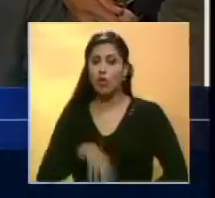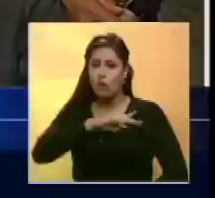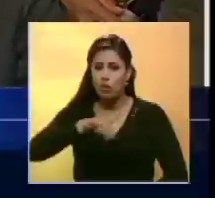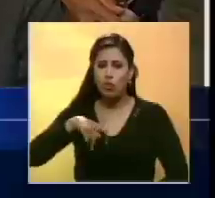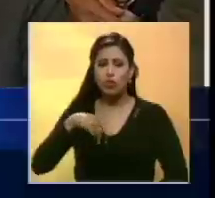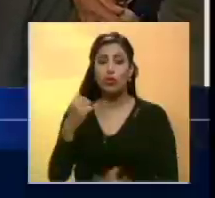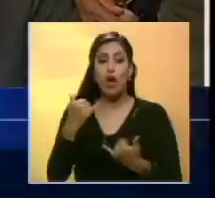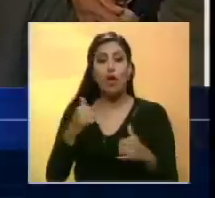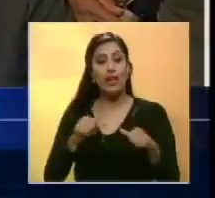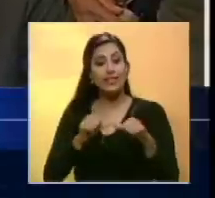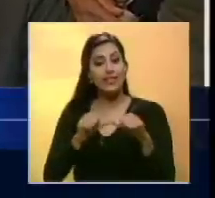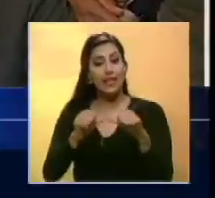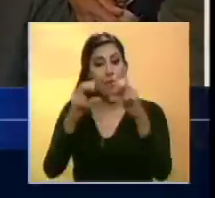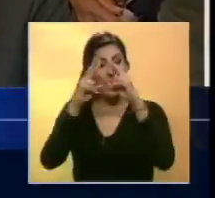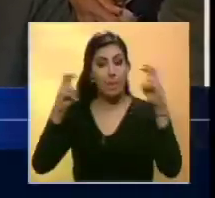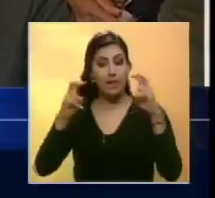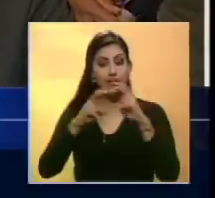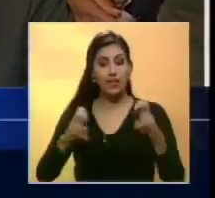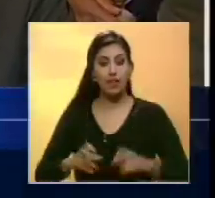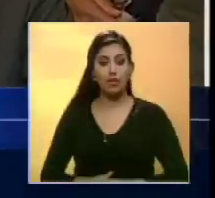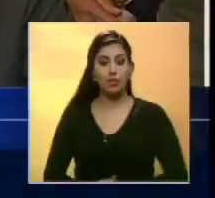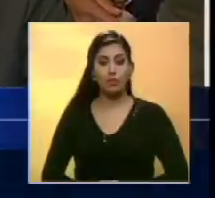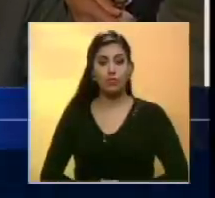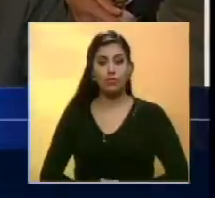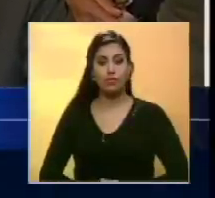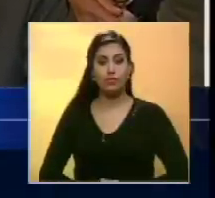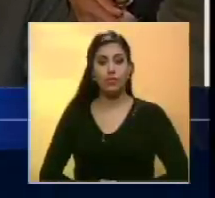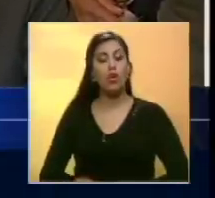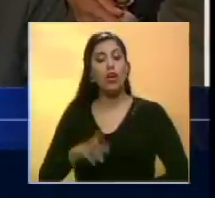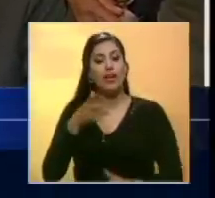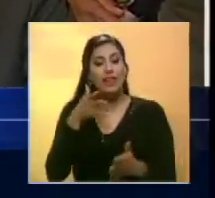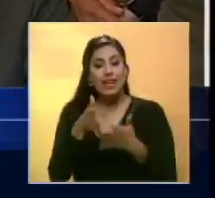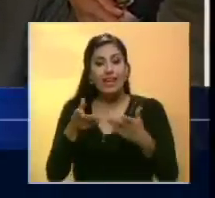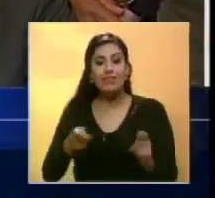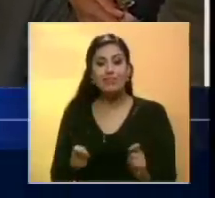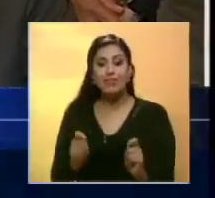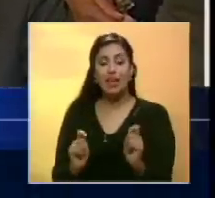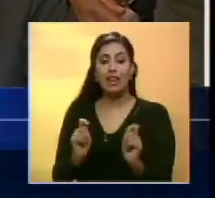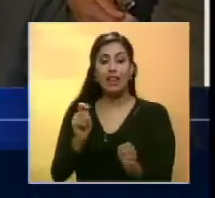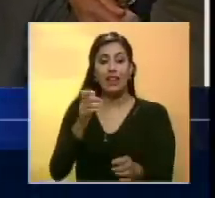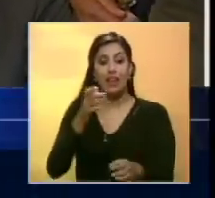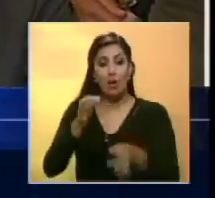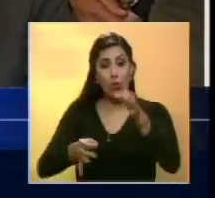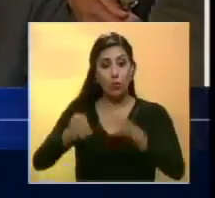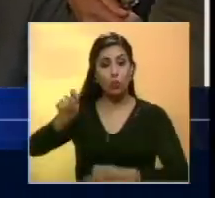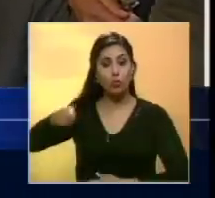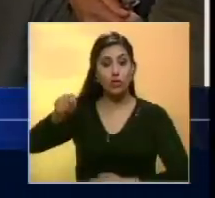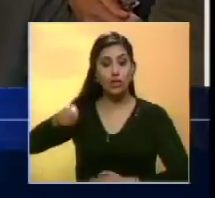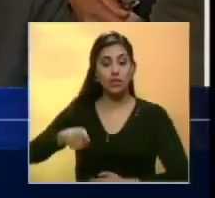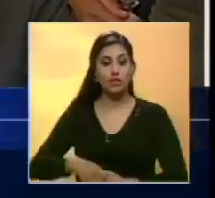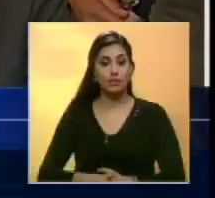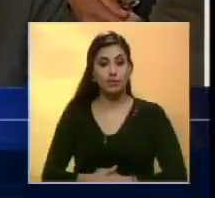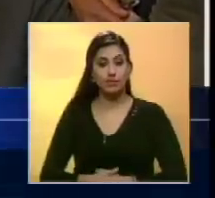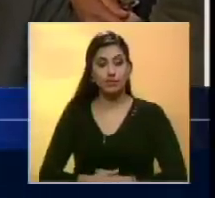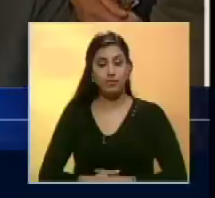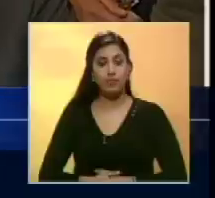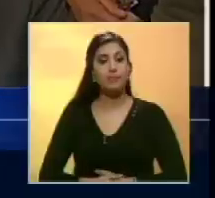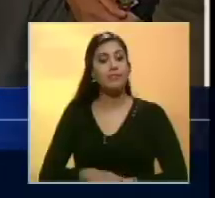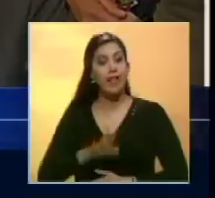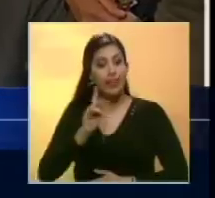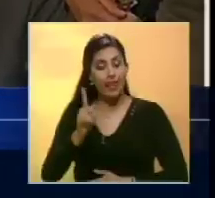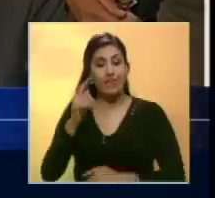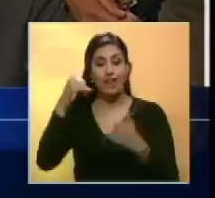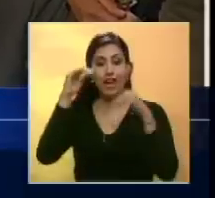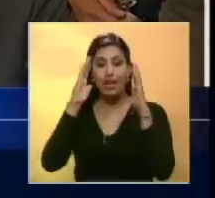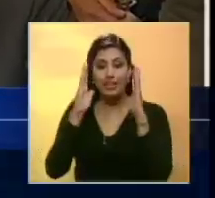Nosotros vamos a seguir investigando lo que pretende el Tribunal Supremo de Justicia que le ha tendido